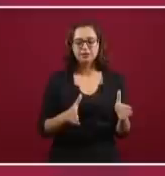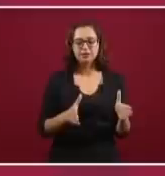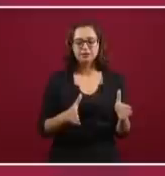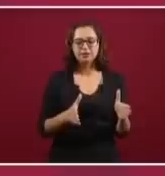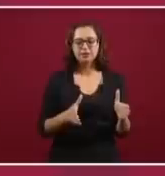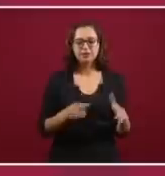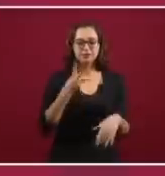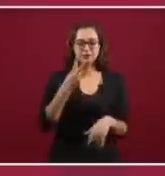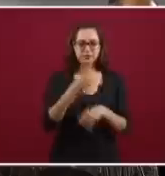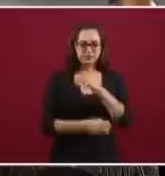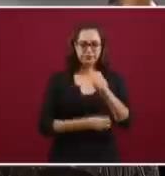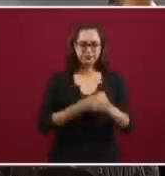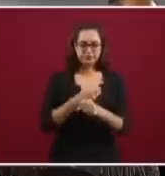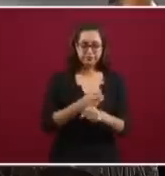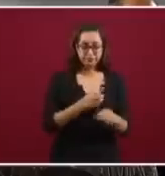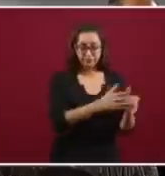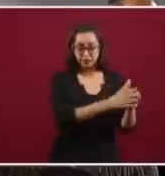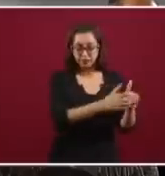tres años,